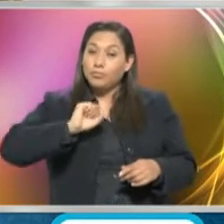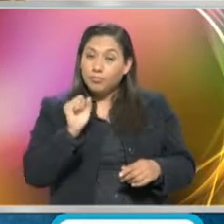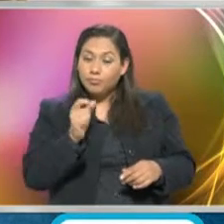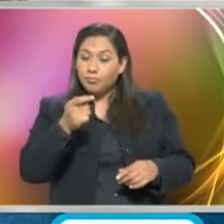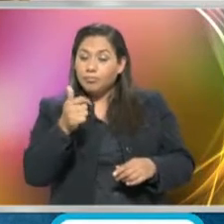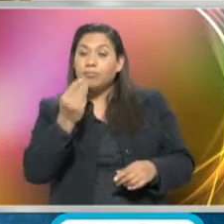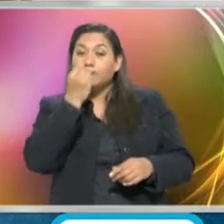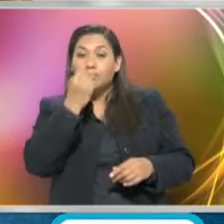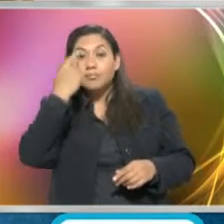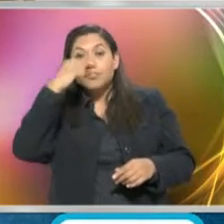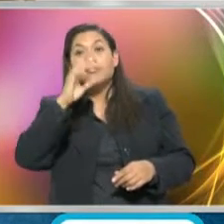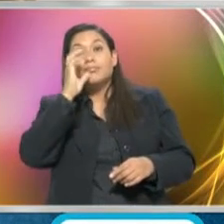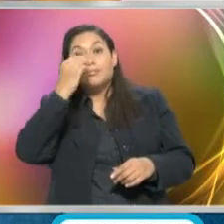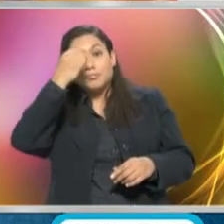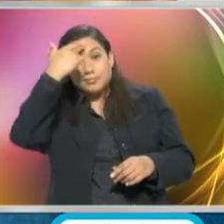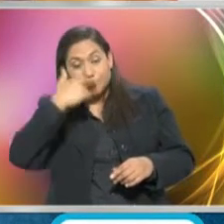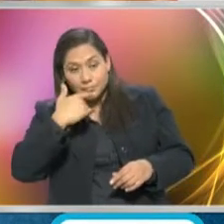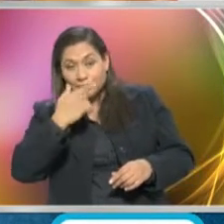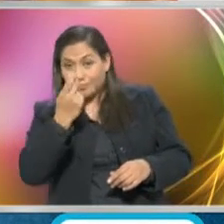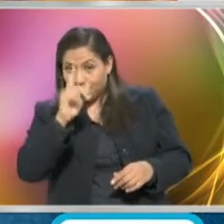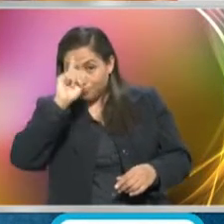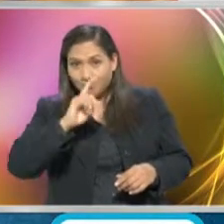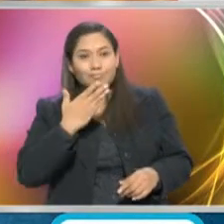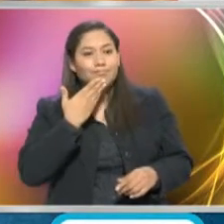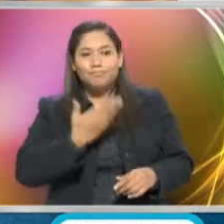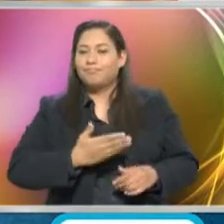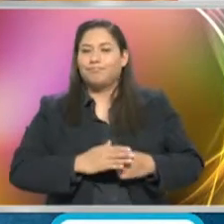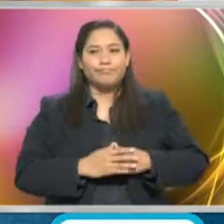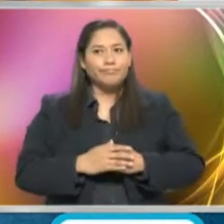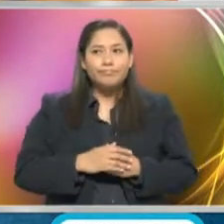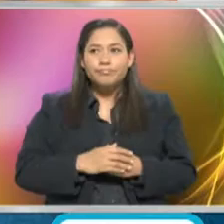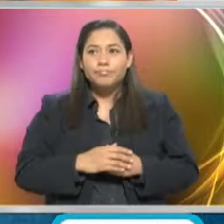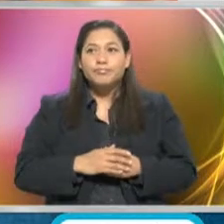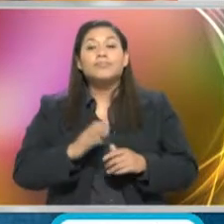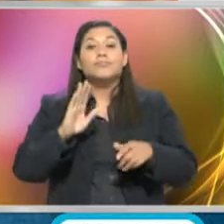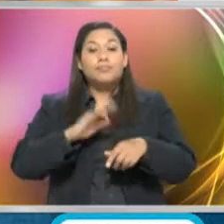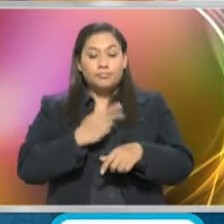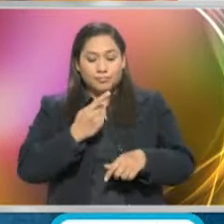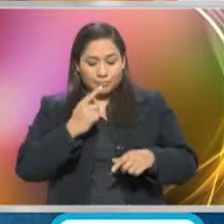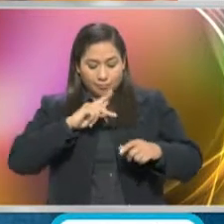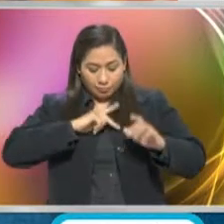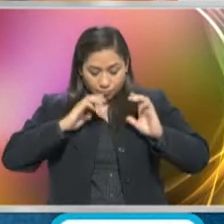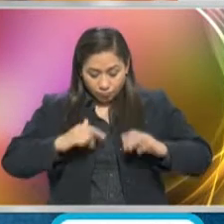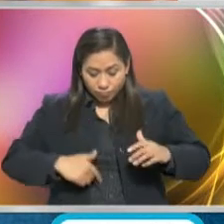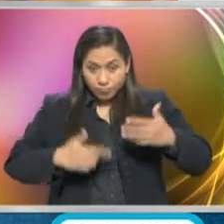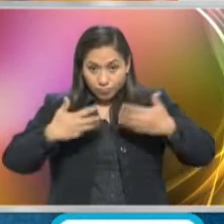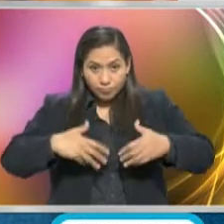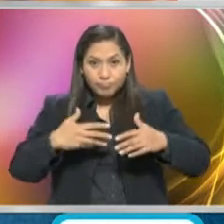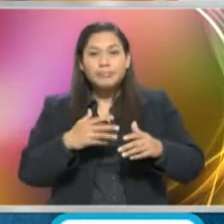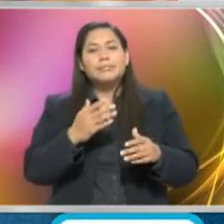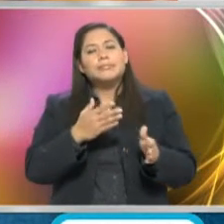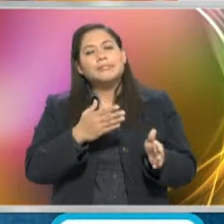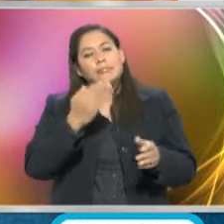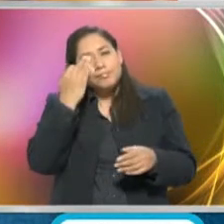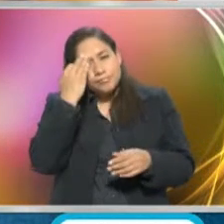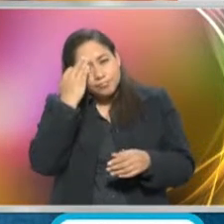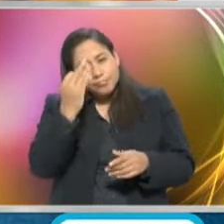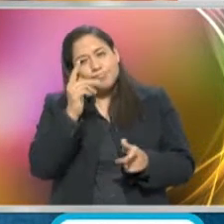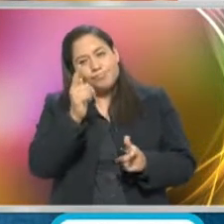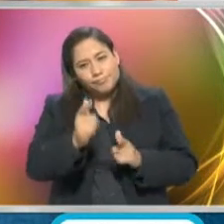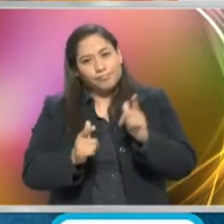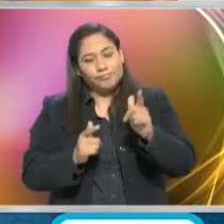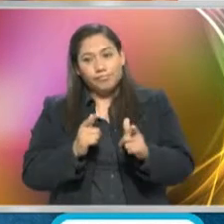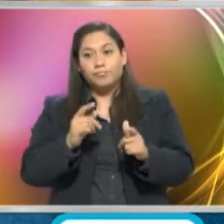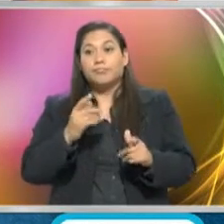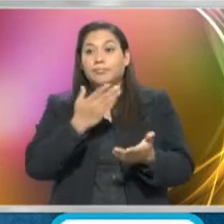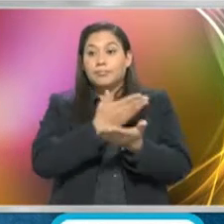la comida para la cena no es algo recomendable. Es que en cuestión de metabolizar, el cuerpo se va a tardar mucho tiempo. Y por el otro lado, vamos a